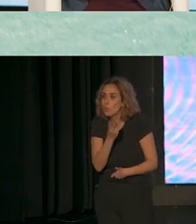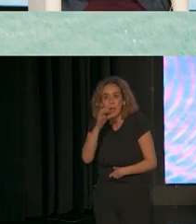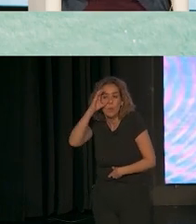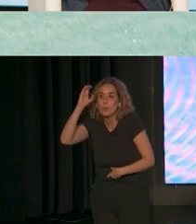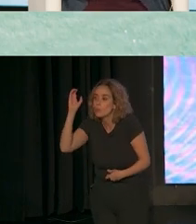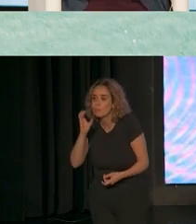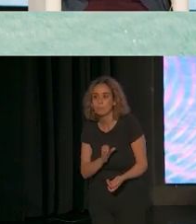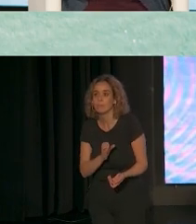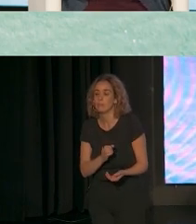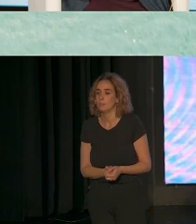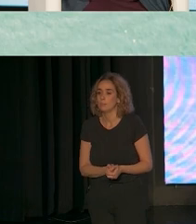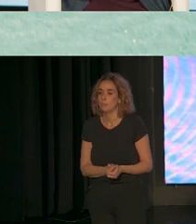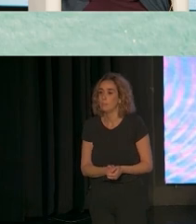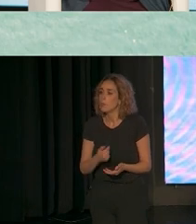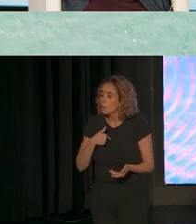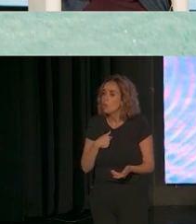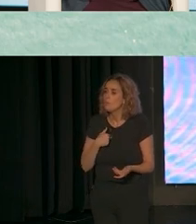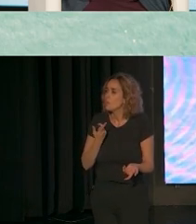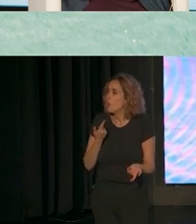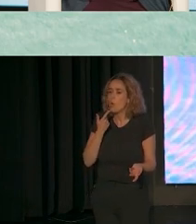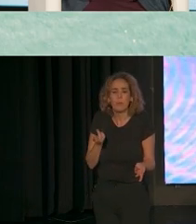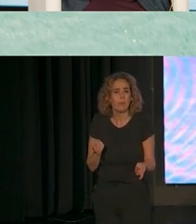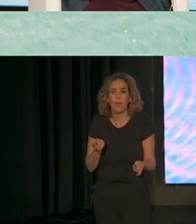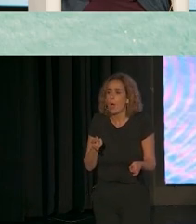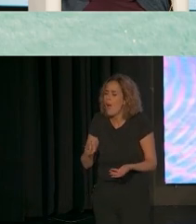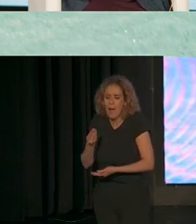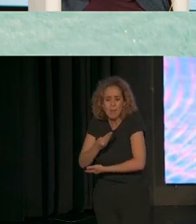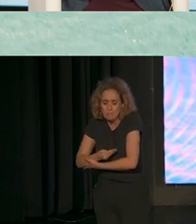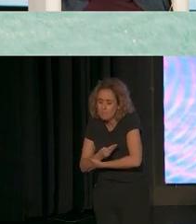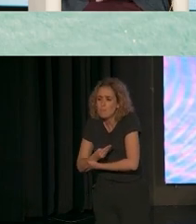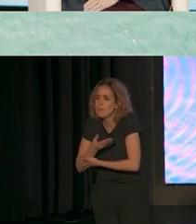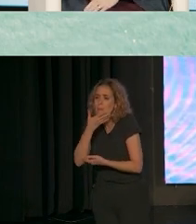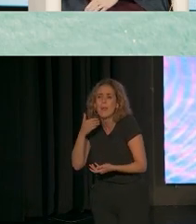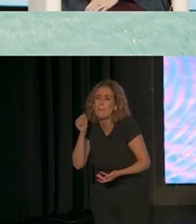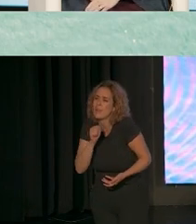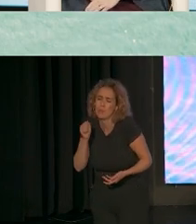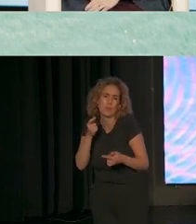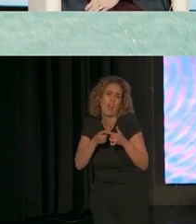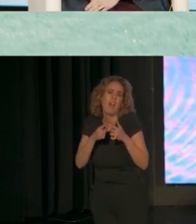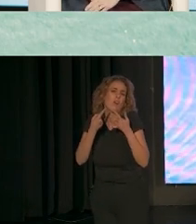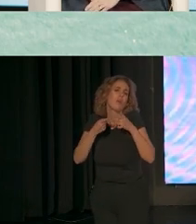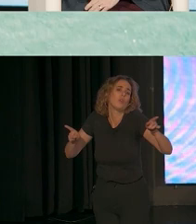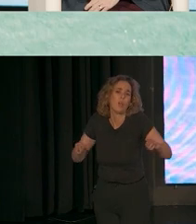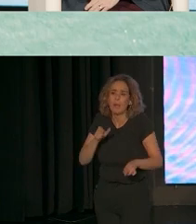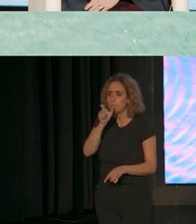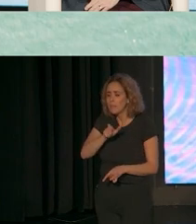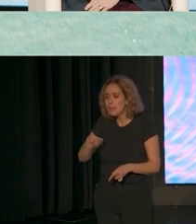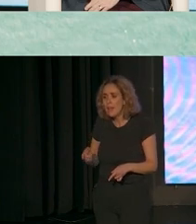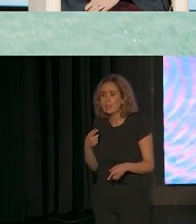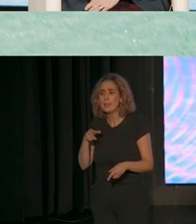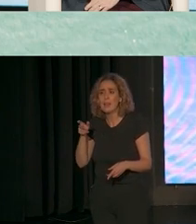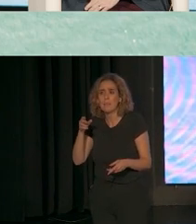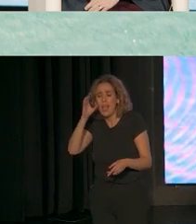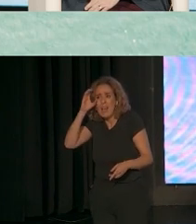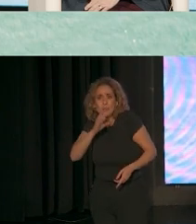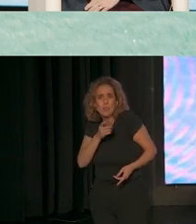escucha. Y yo solía decir, oye, es un niño precioso. Las cosas son muy distintas. La gente empieza a escuchar un poco y por eso es por lo que